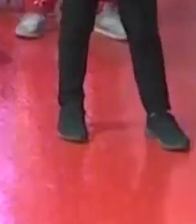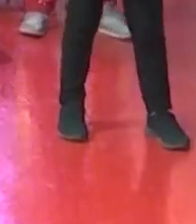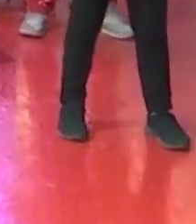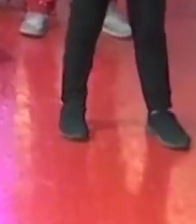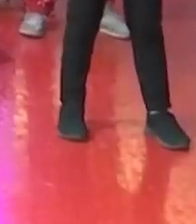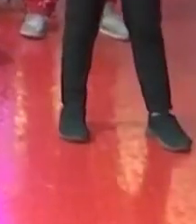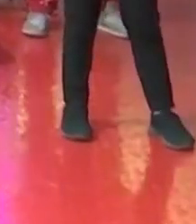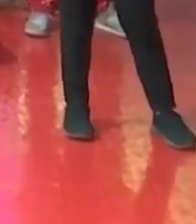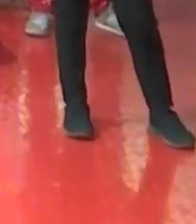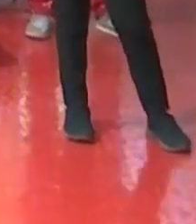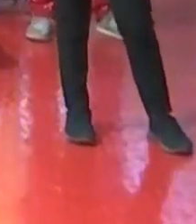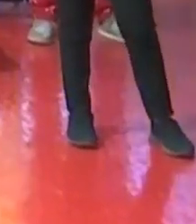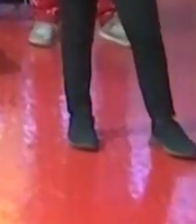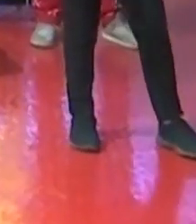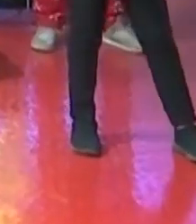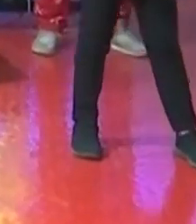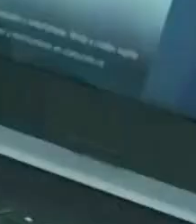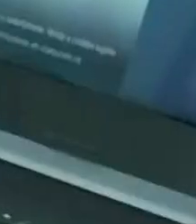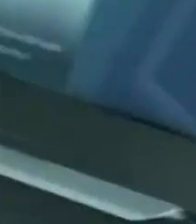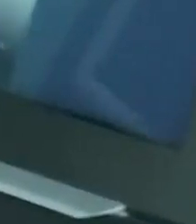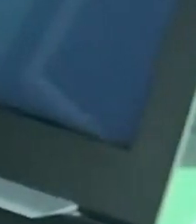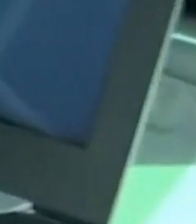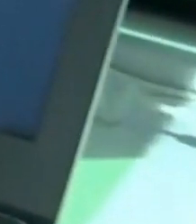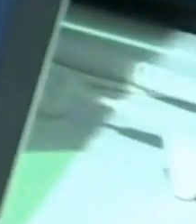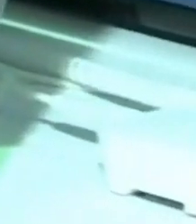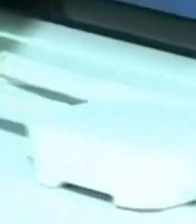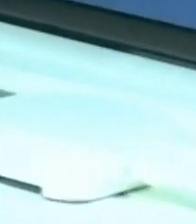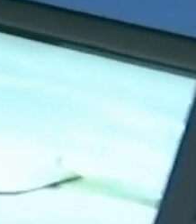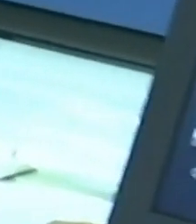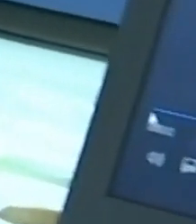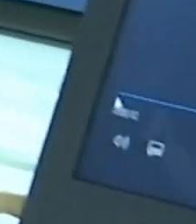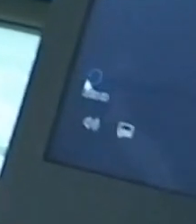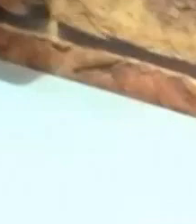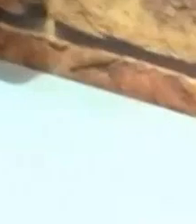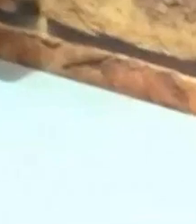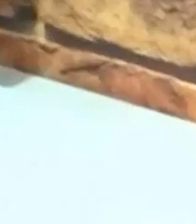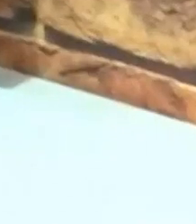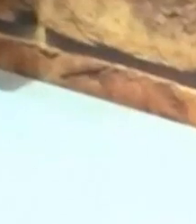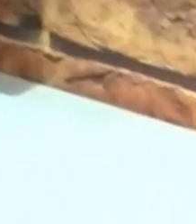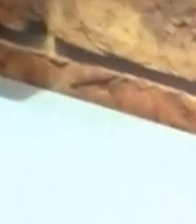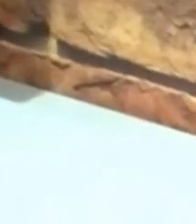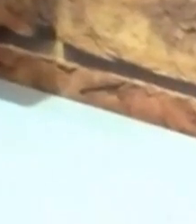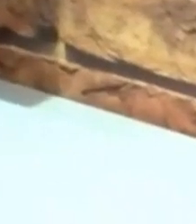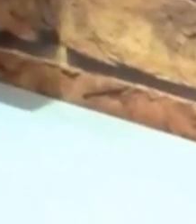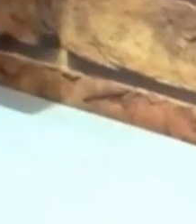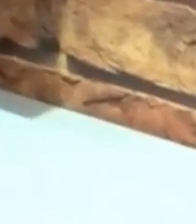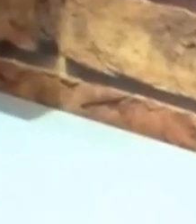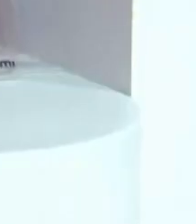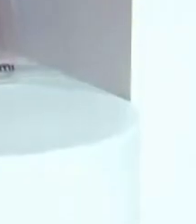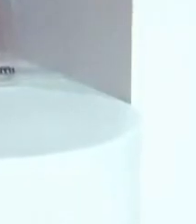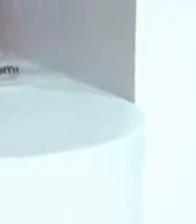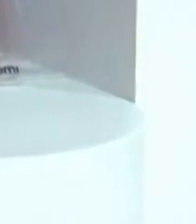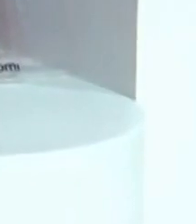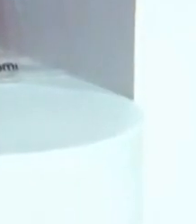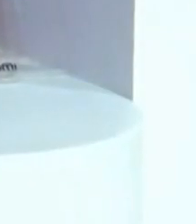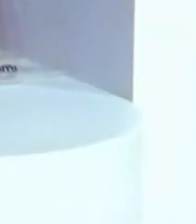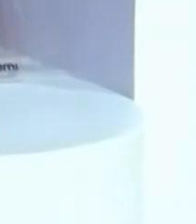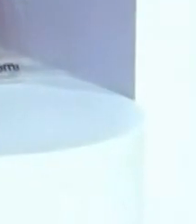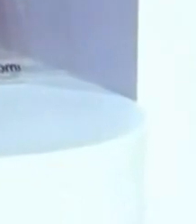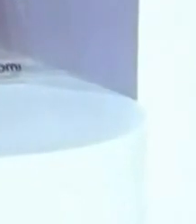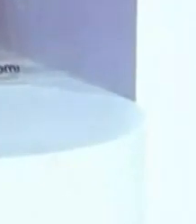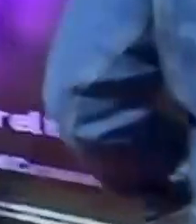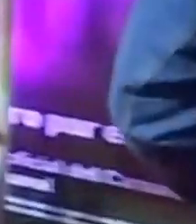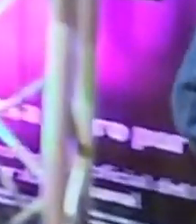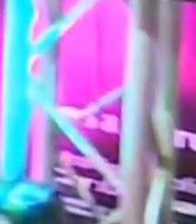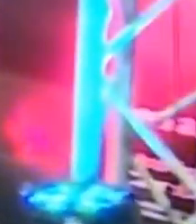opciones de crédito sin costo inicial. Claro, pondrá a disposición todo un espacio lleno de la mejor tecnología para que el público